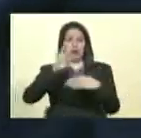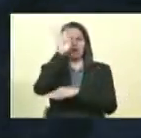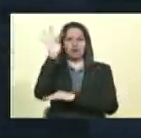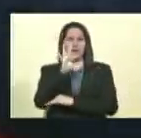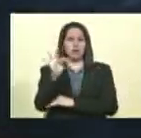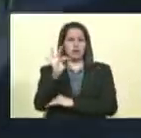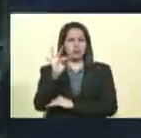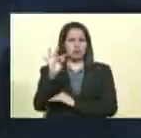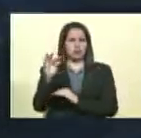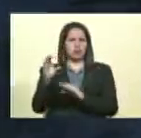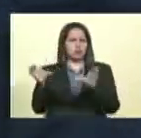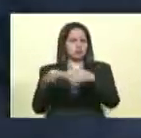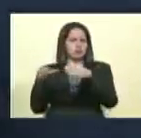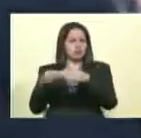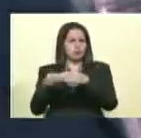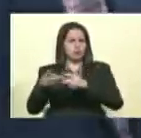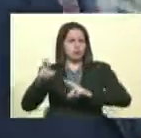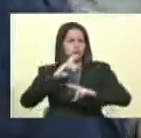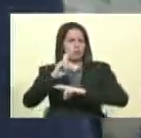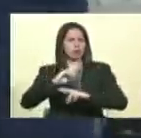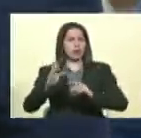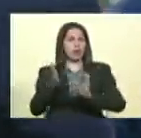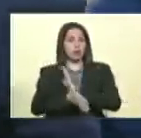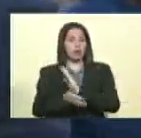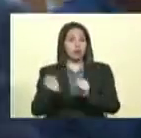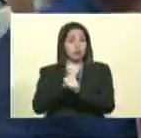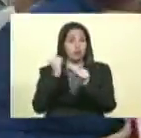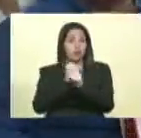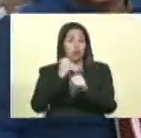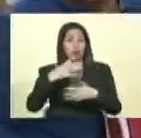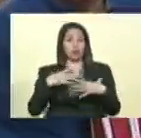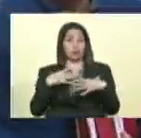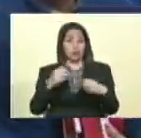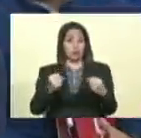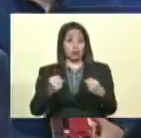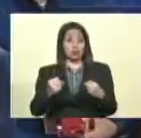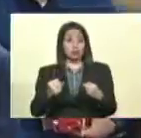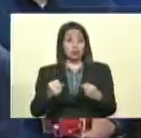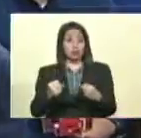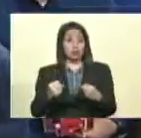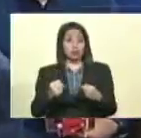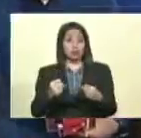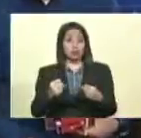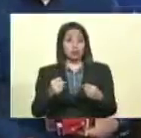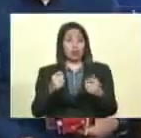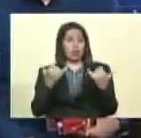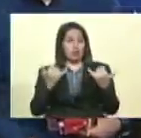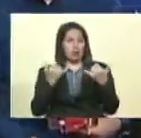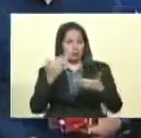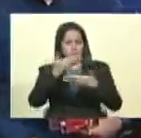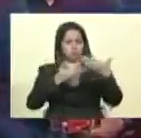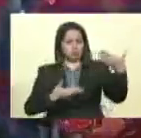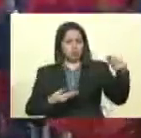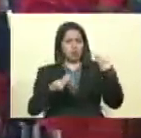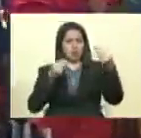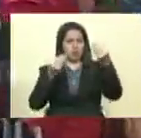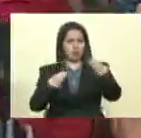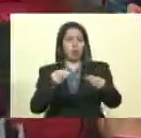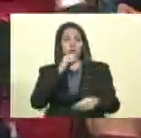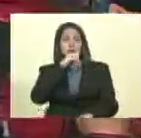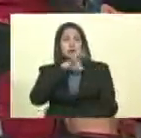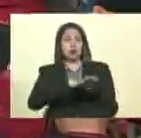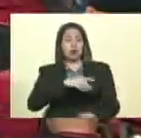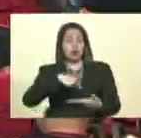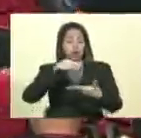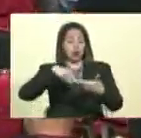de Sindicatos Regionales de Trabajadores de la Salud, para la exposición del alcance de esta histórica